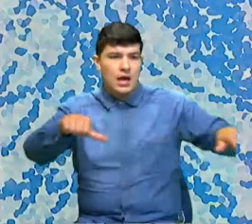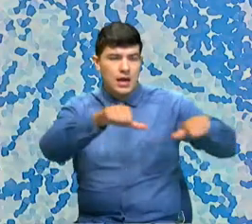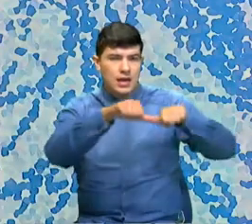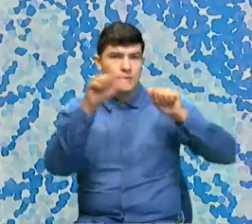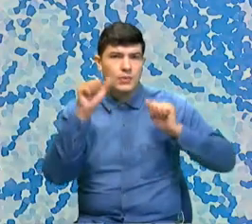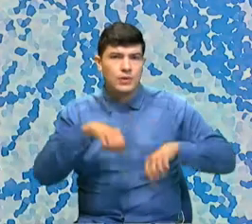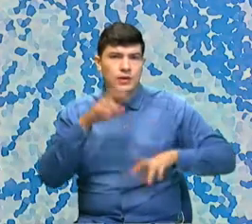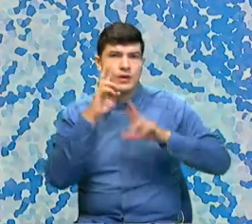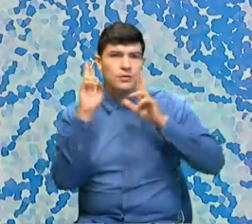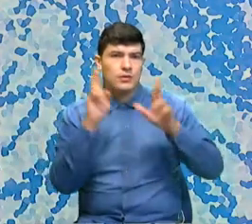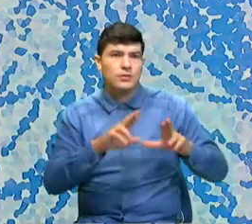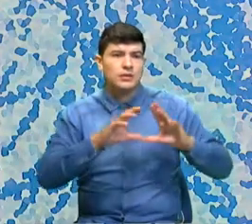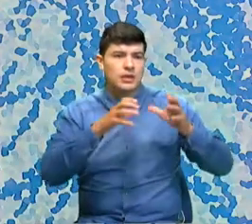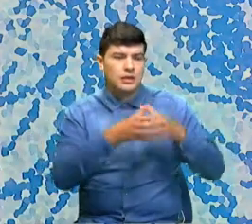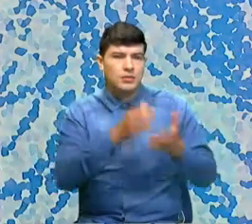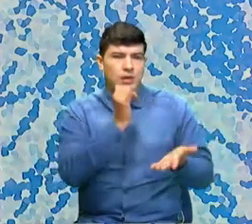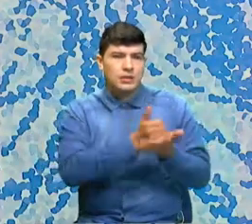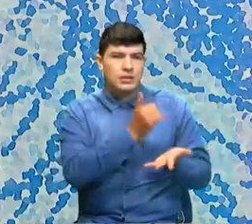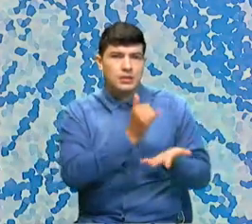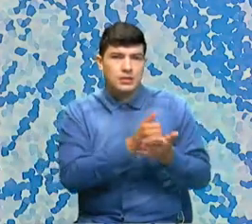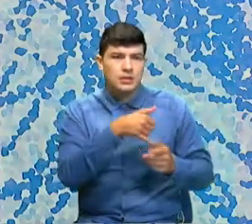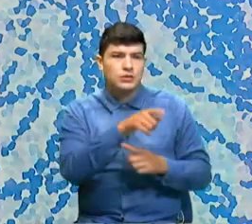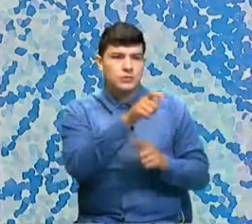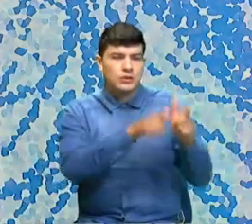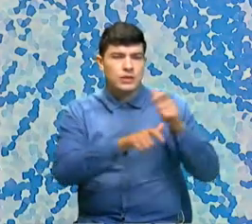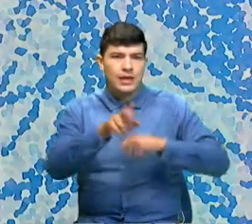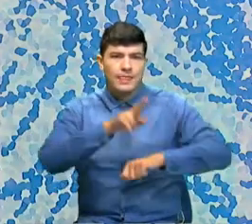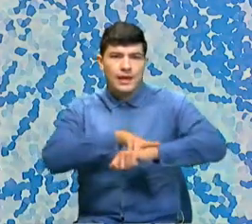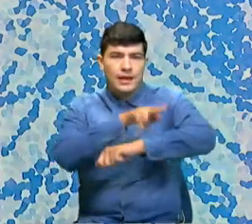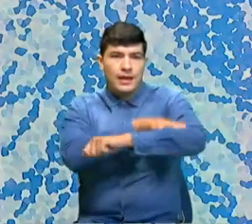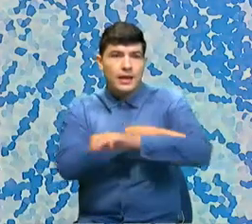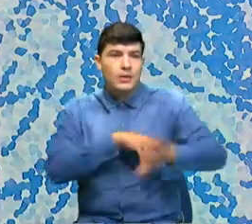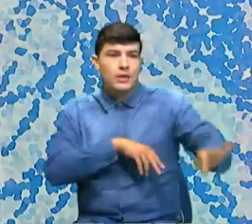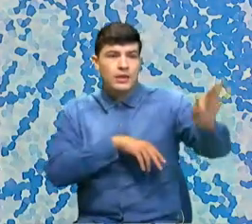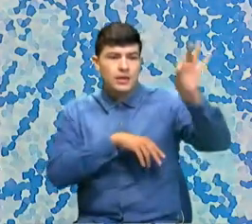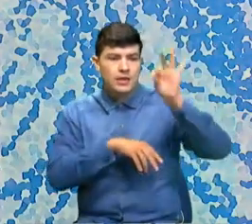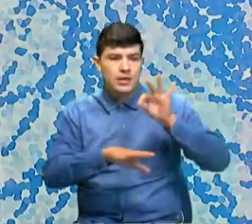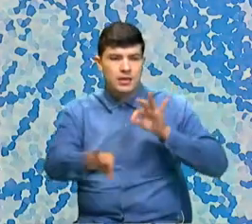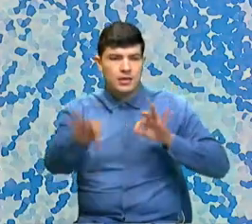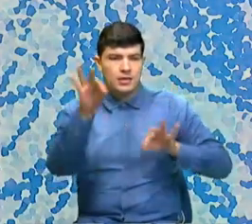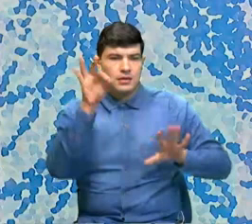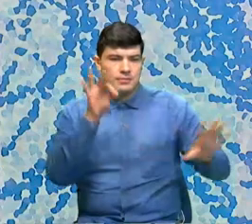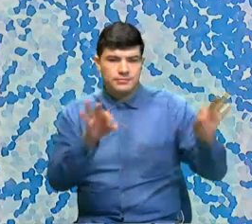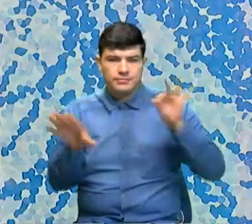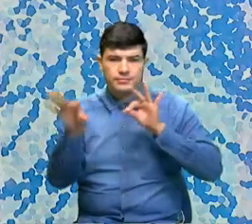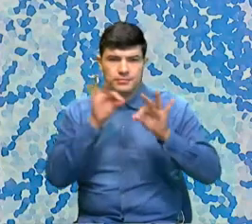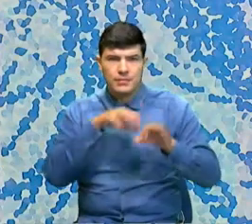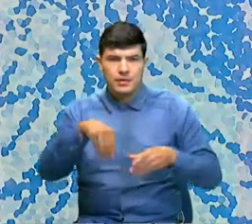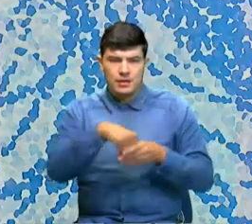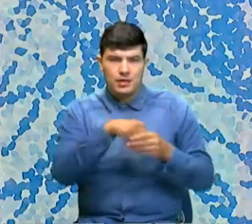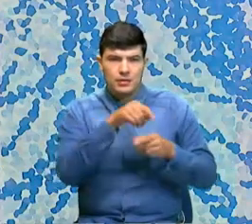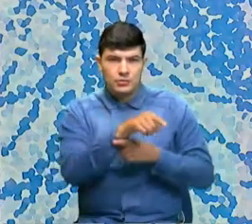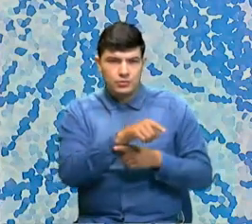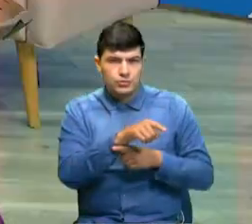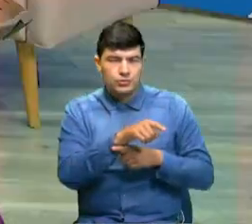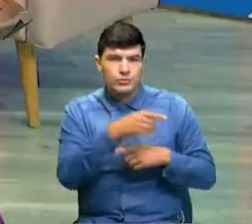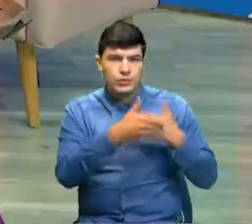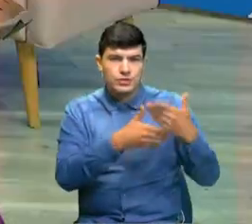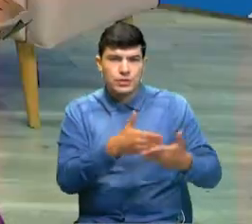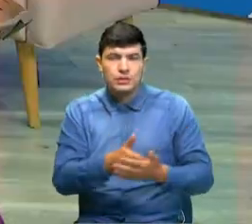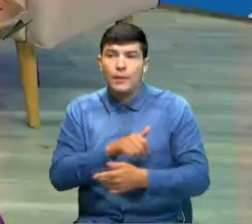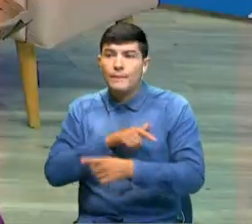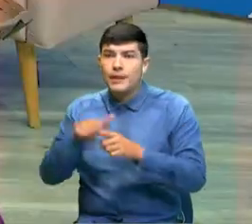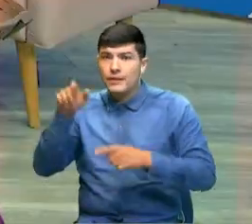la asamblea, sean los delegados que son elegidos en un momento dado dentro de esa calidad. Pero